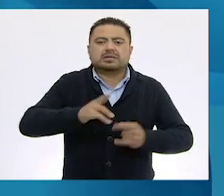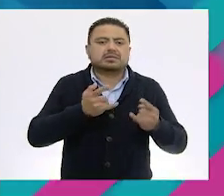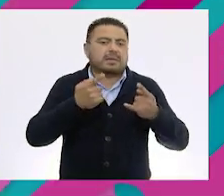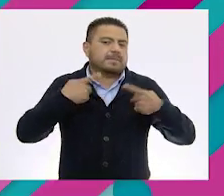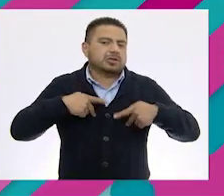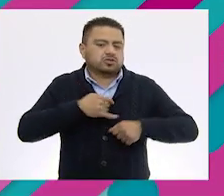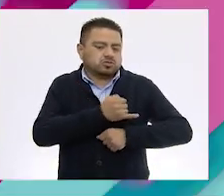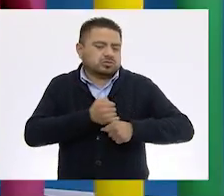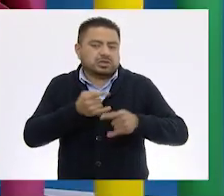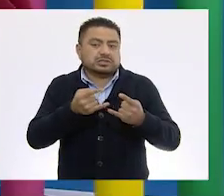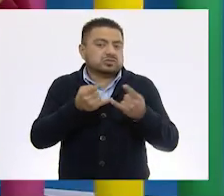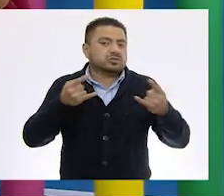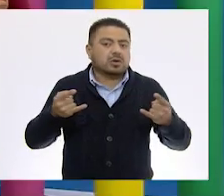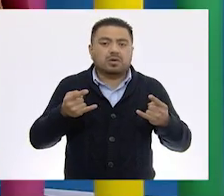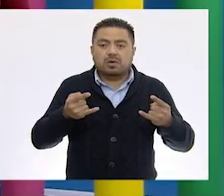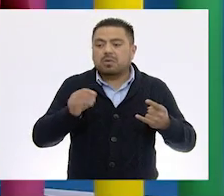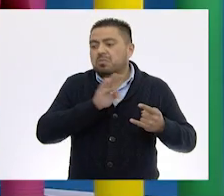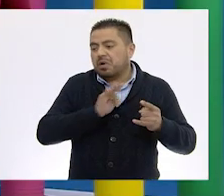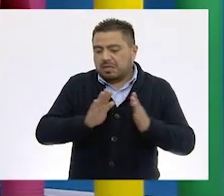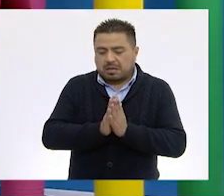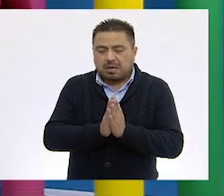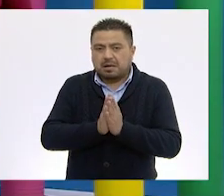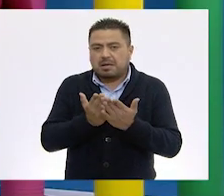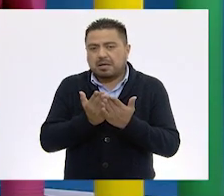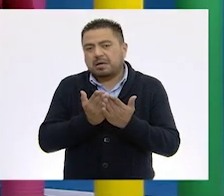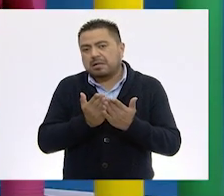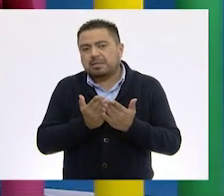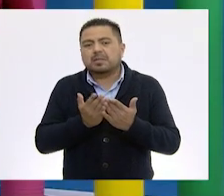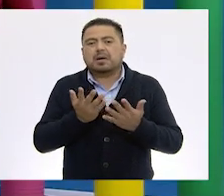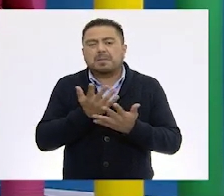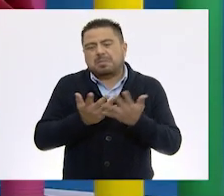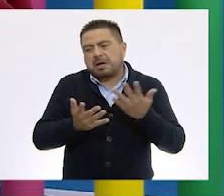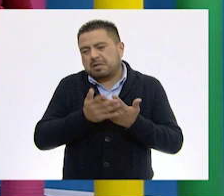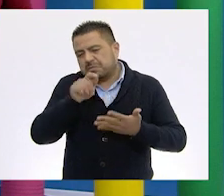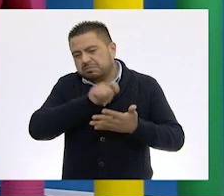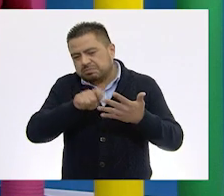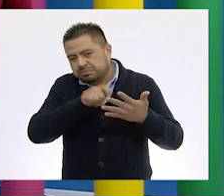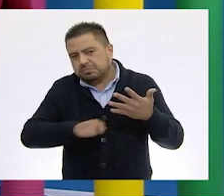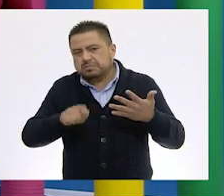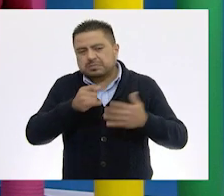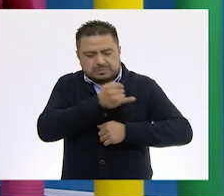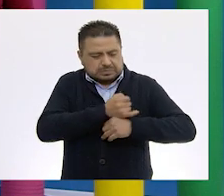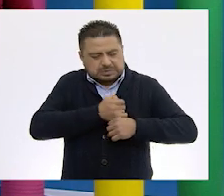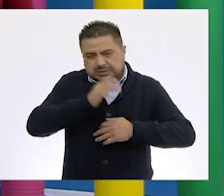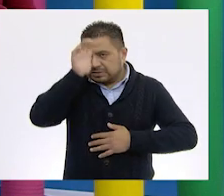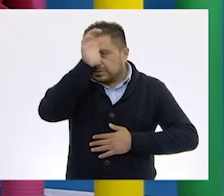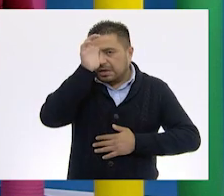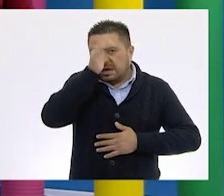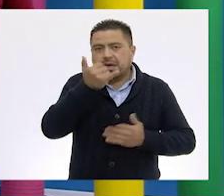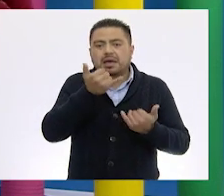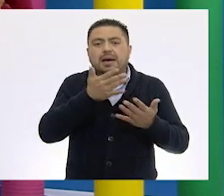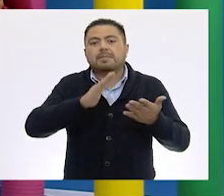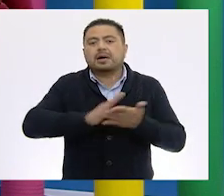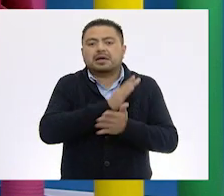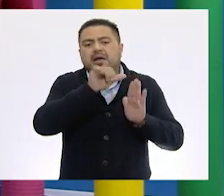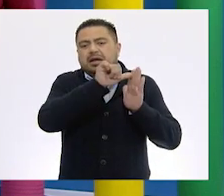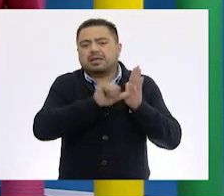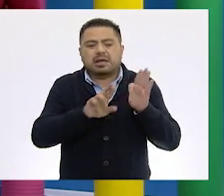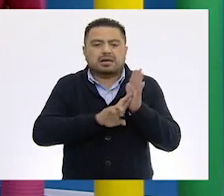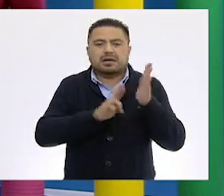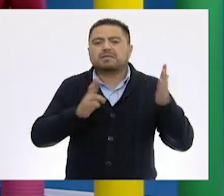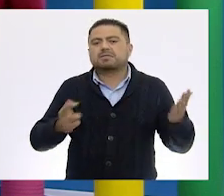historiadores. Pueden ser libros de texto, manuales, estudios científicos y artículos en